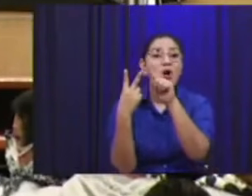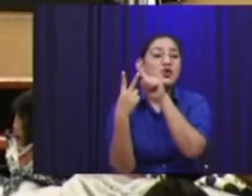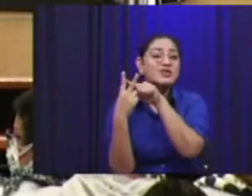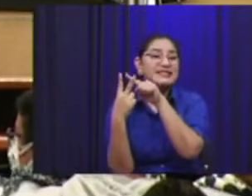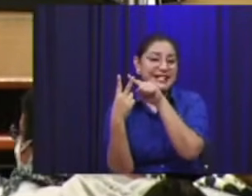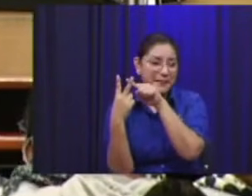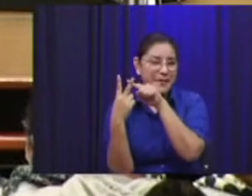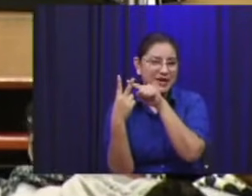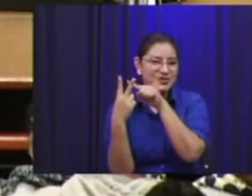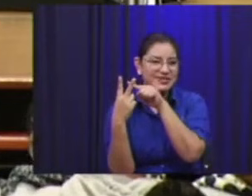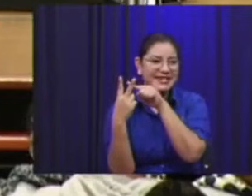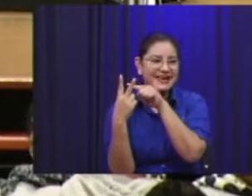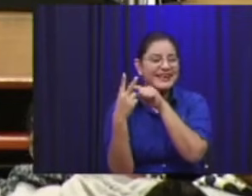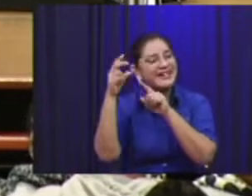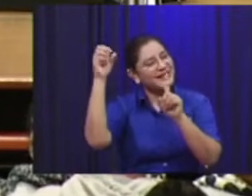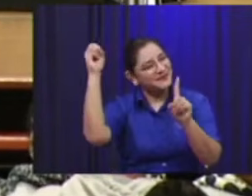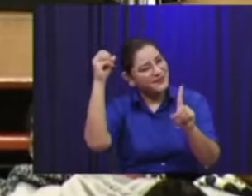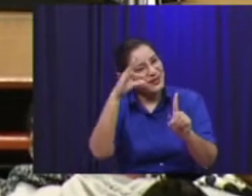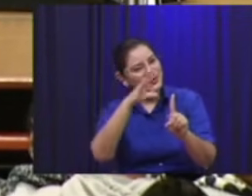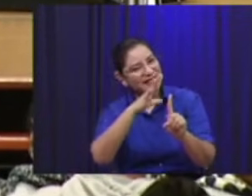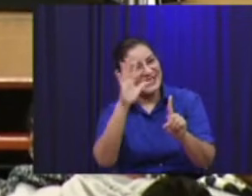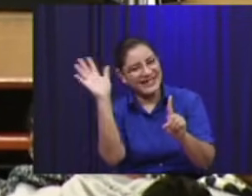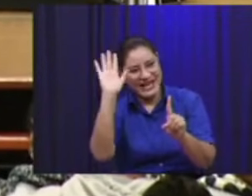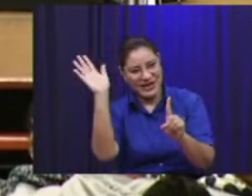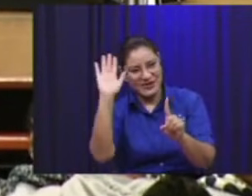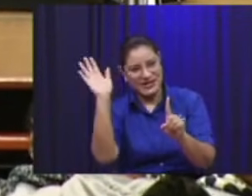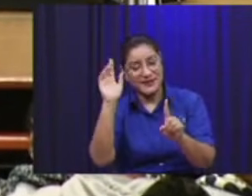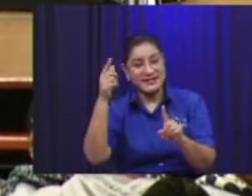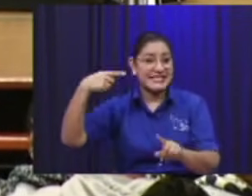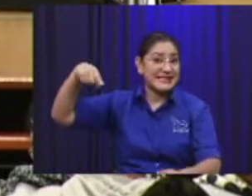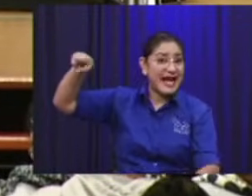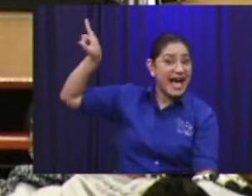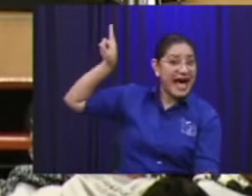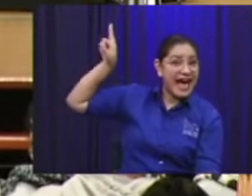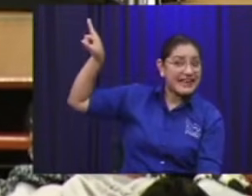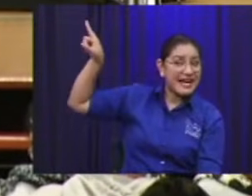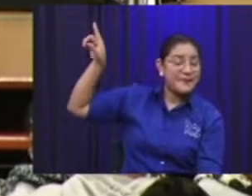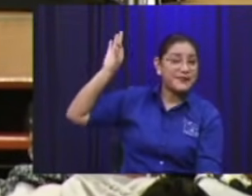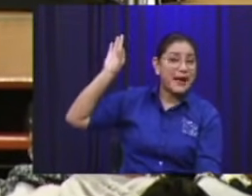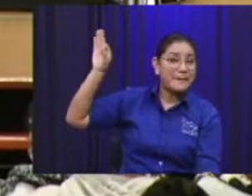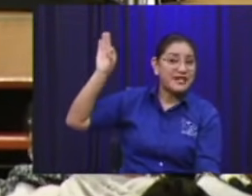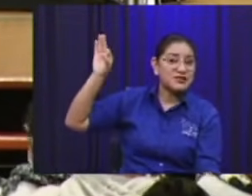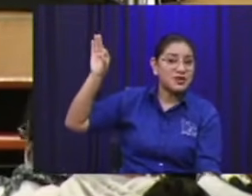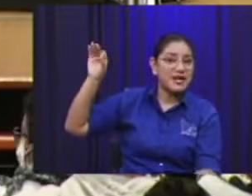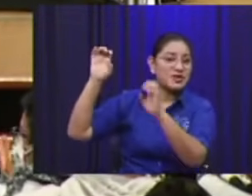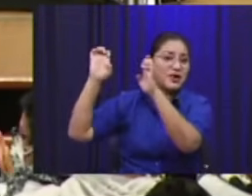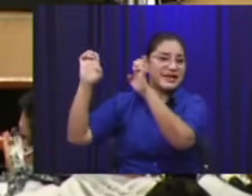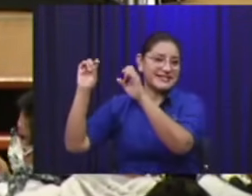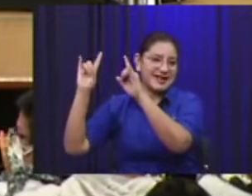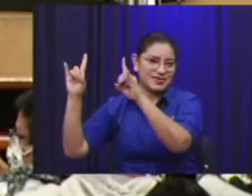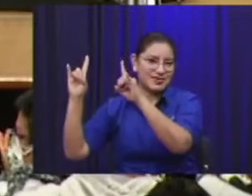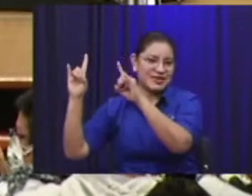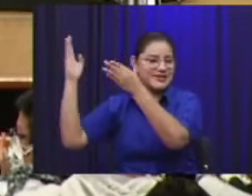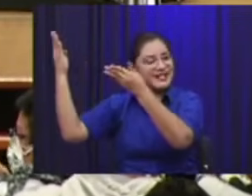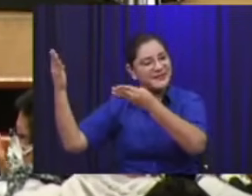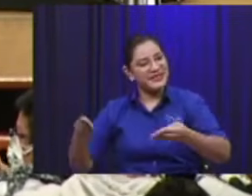así son las bendiciones manos está pastoreando en gringolandia damos la bienvenida